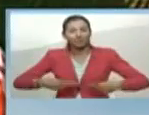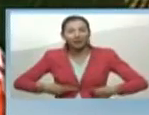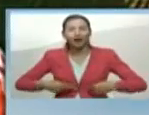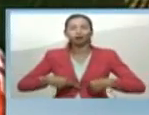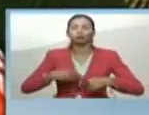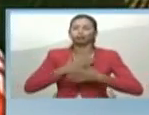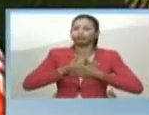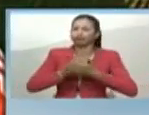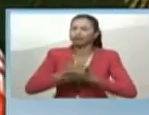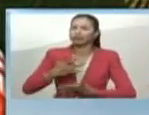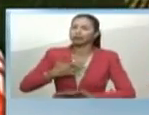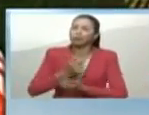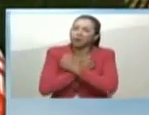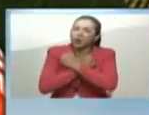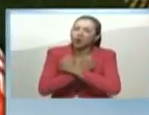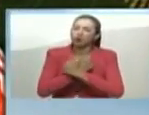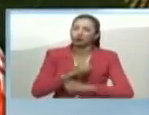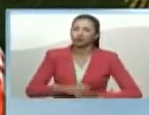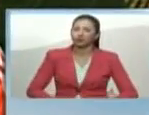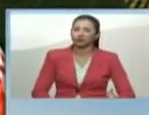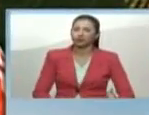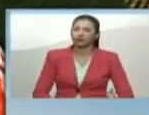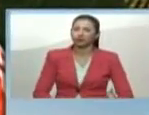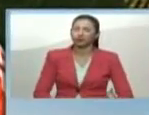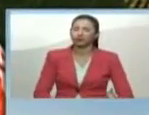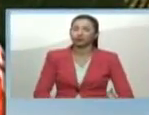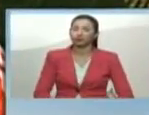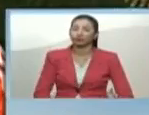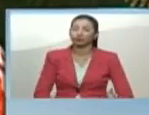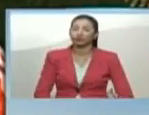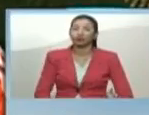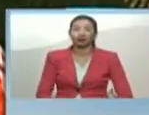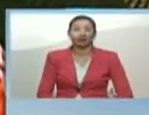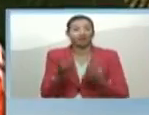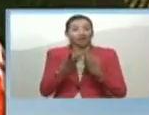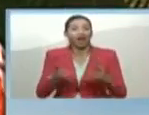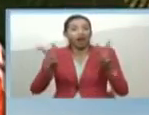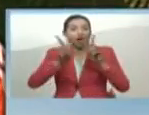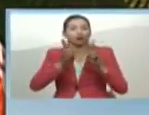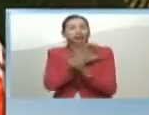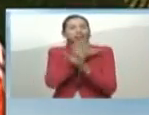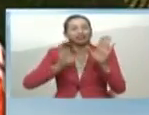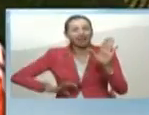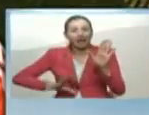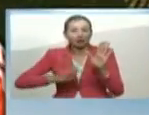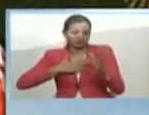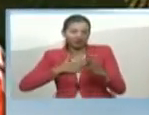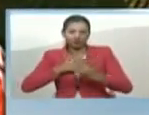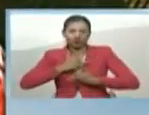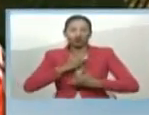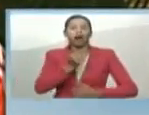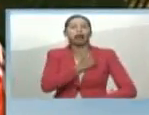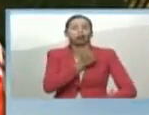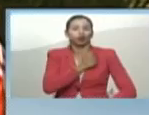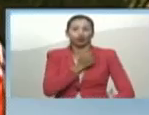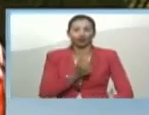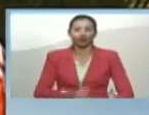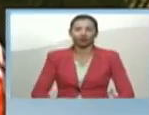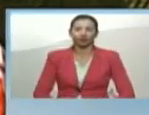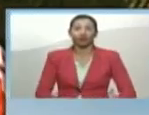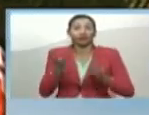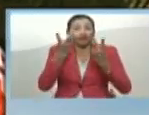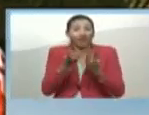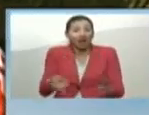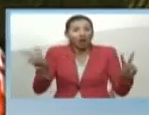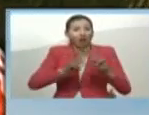la solidaridad del amor de los valores cristianos decimos nosotros los cristianos los católicos los valores